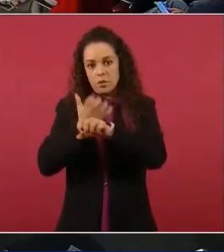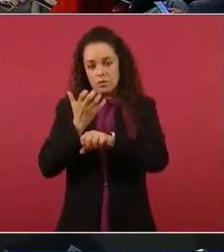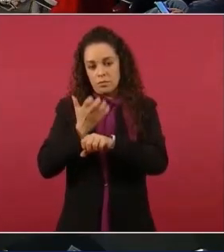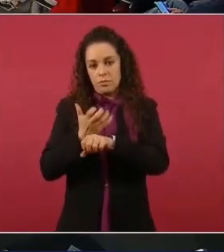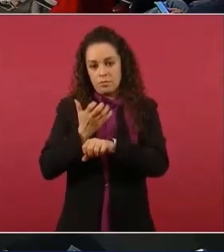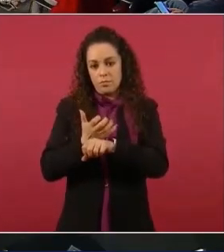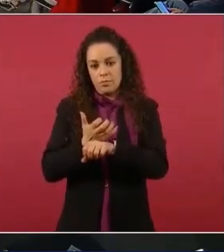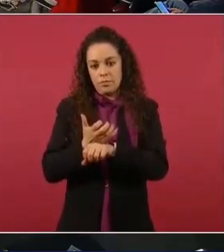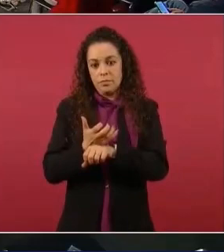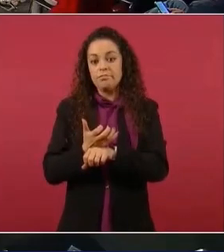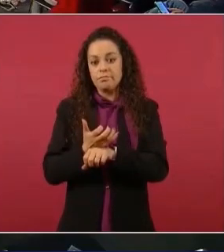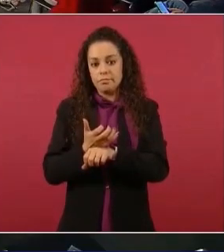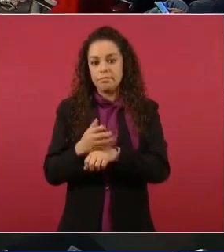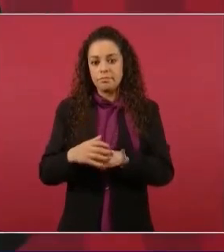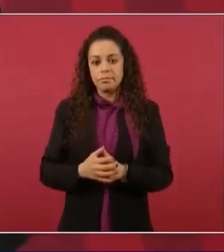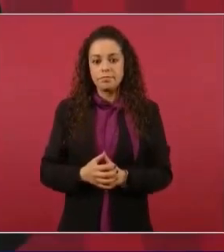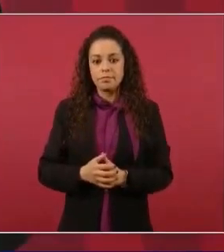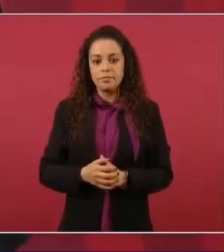que planteárselo